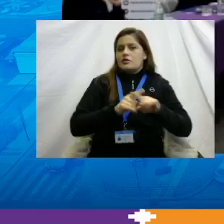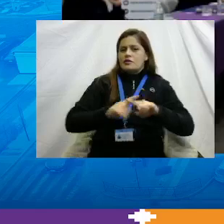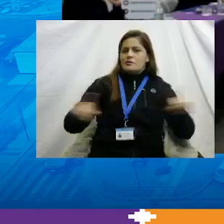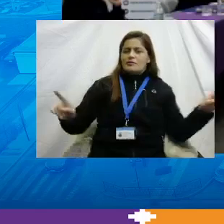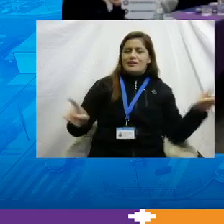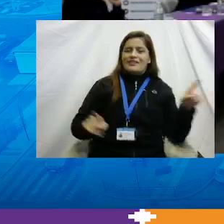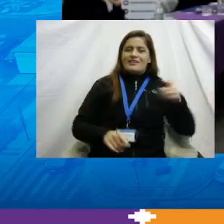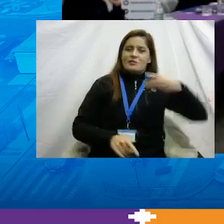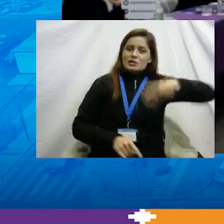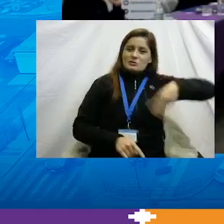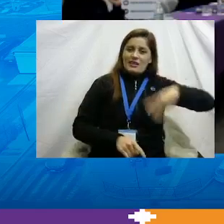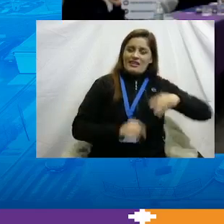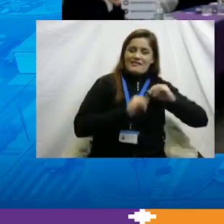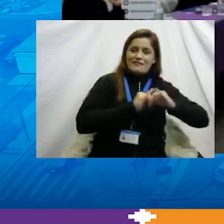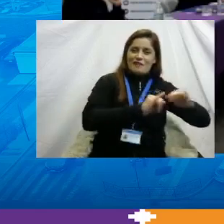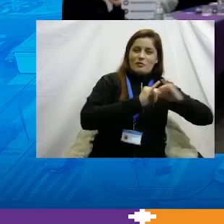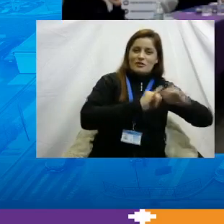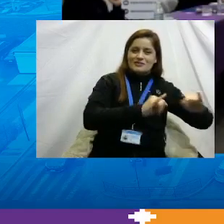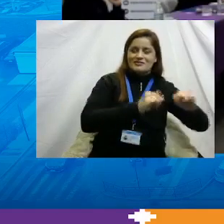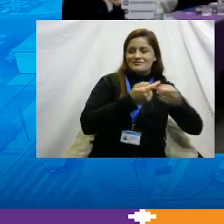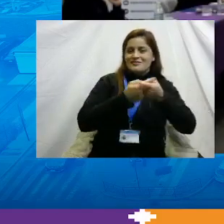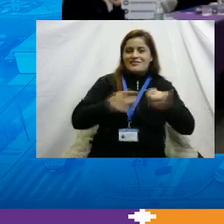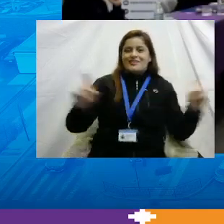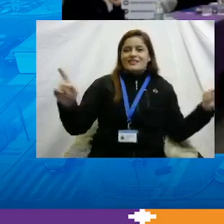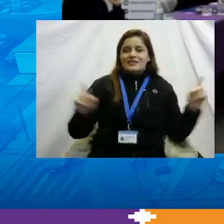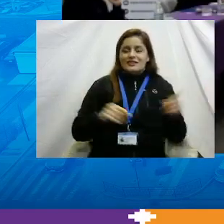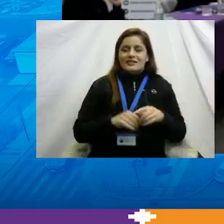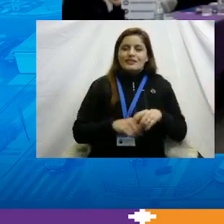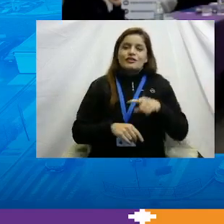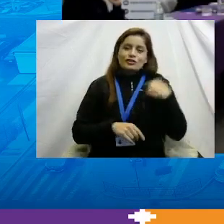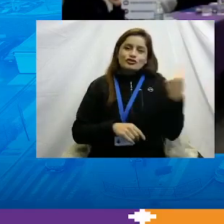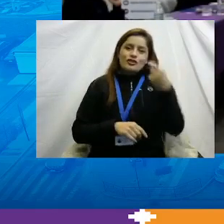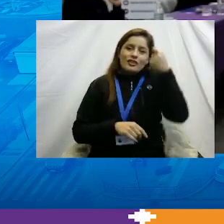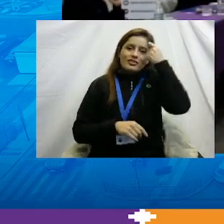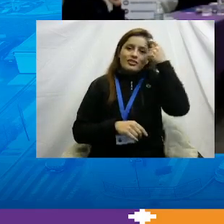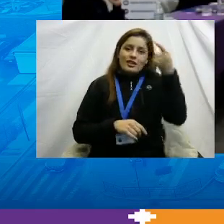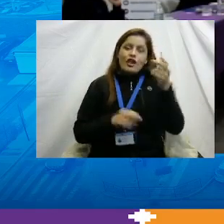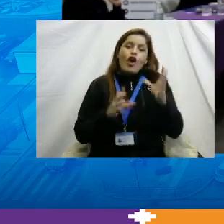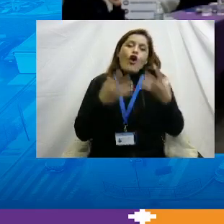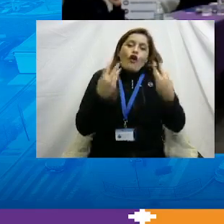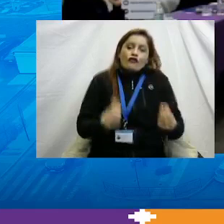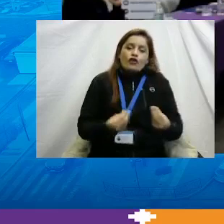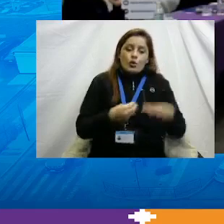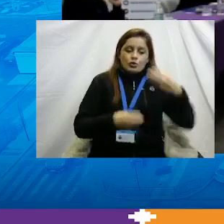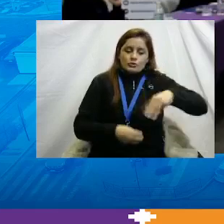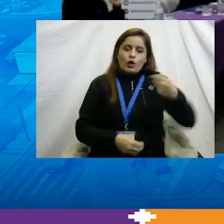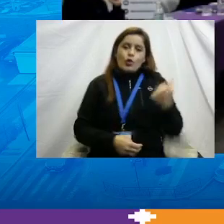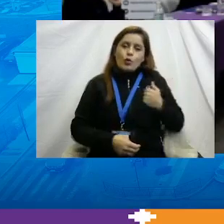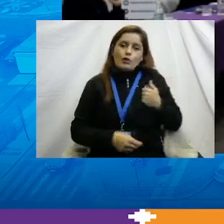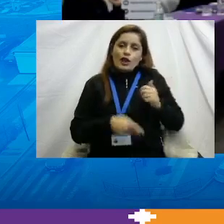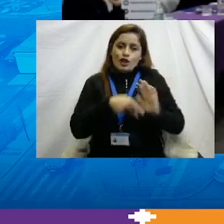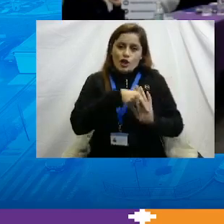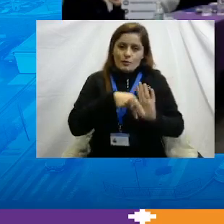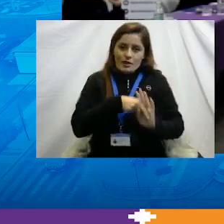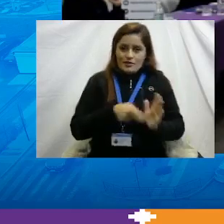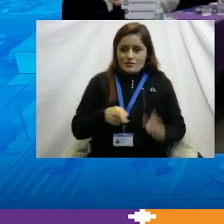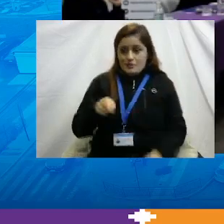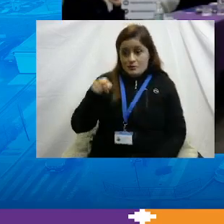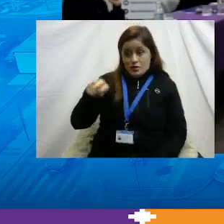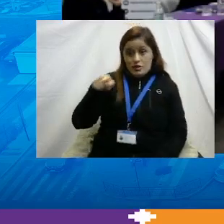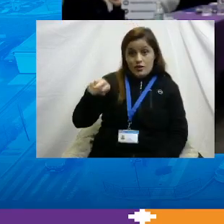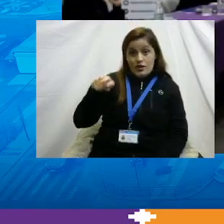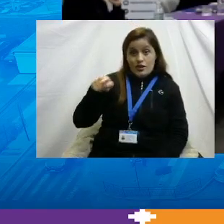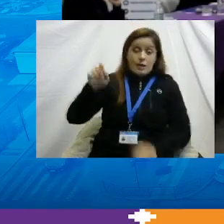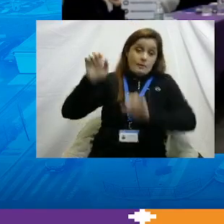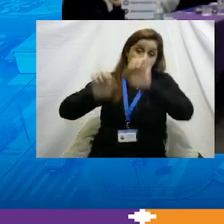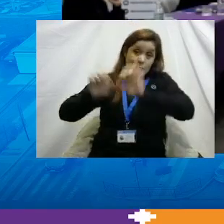municipalidad, que obviamente, y estamos claros, la municipalidad quiere dar los permisos todos correspondientes, pero el proceso final lo tiene la empresa, si es los que tienen que